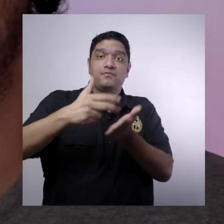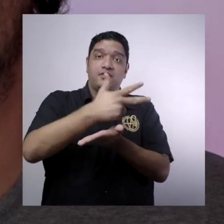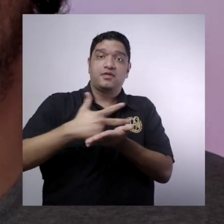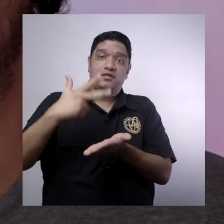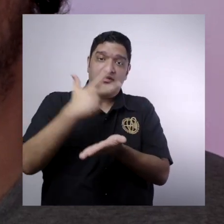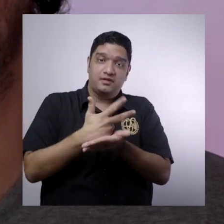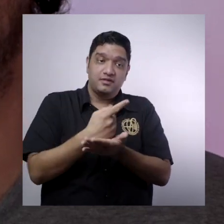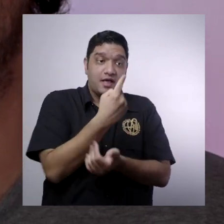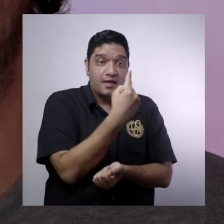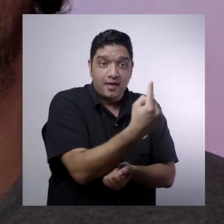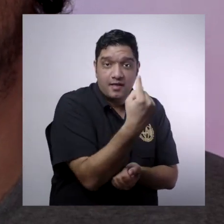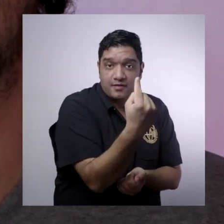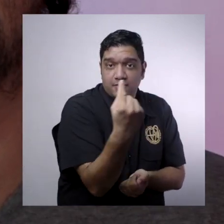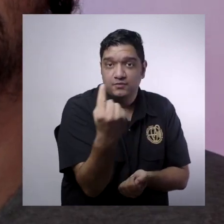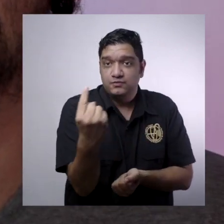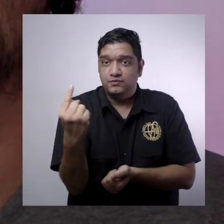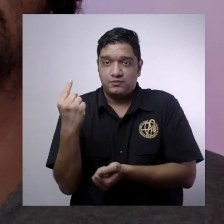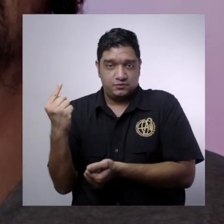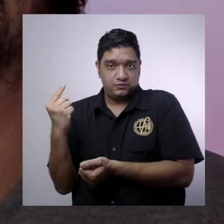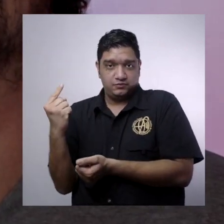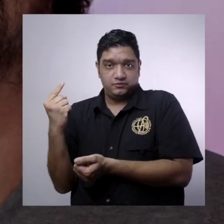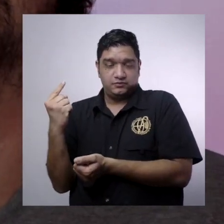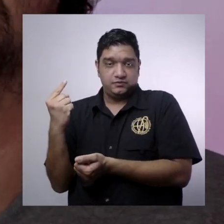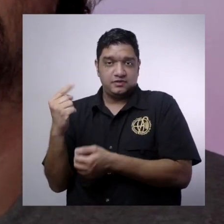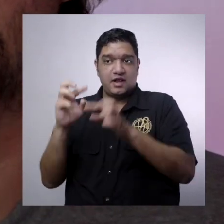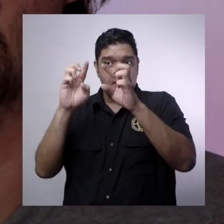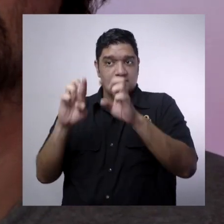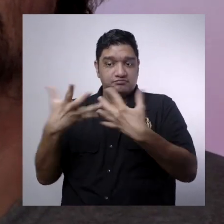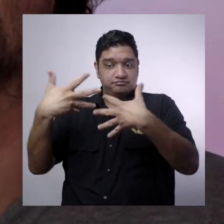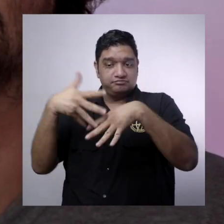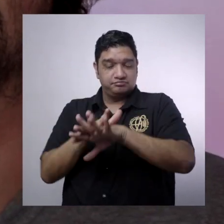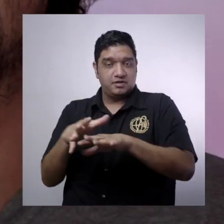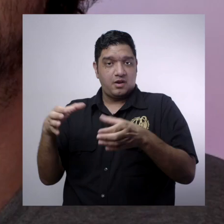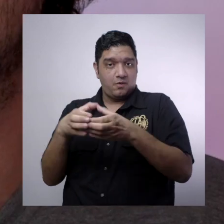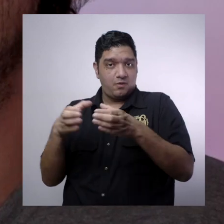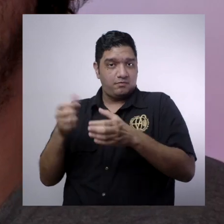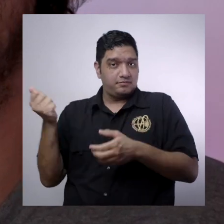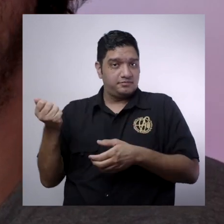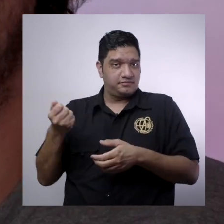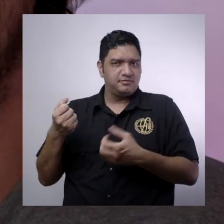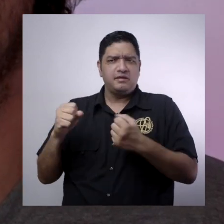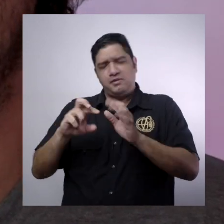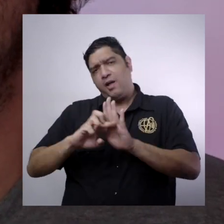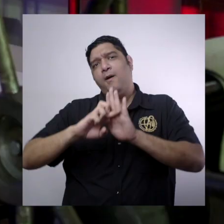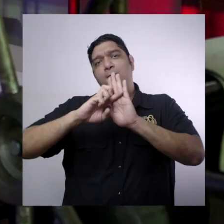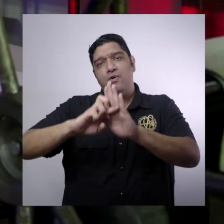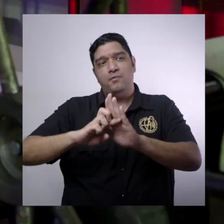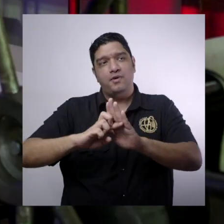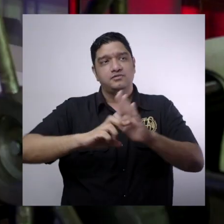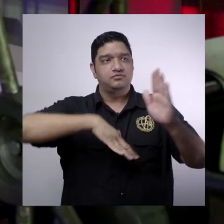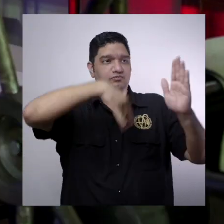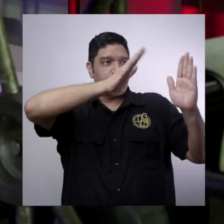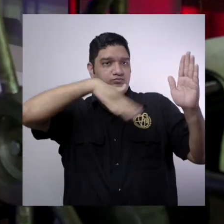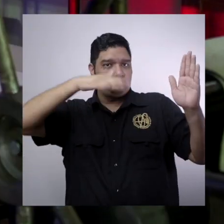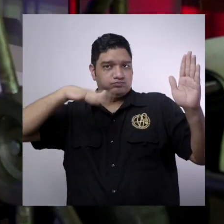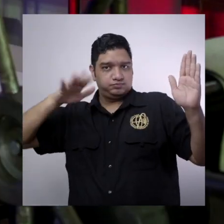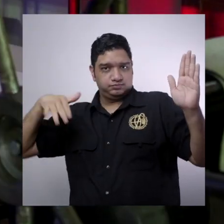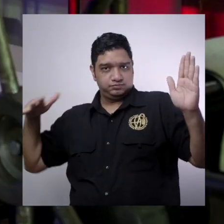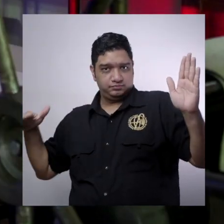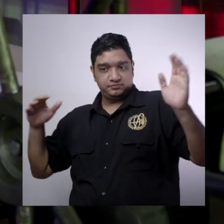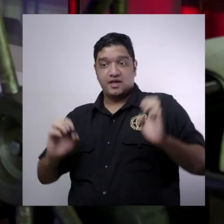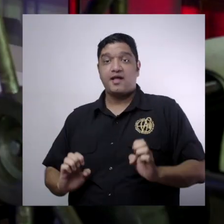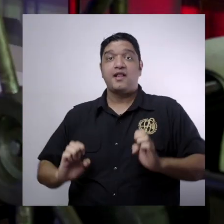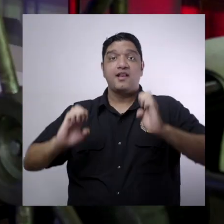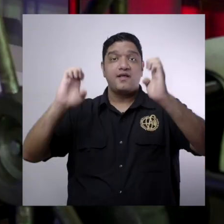los miembros hiciera una intervención muralística en el edificio de